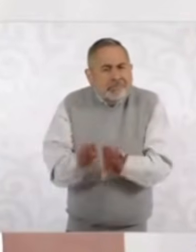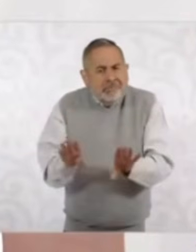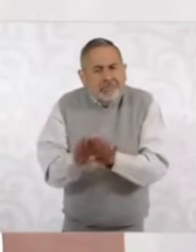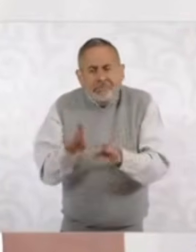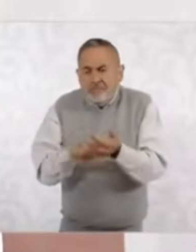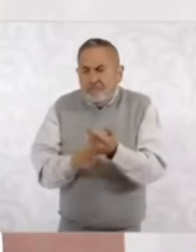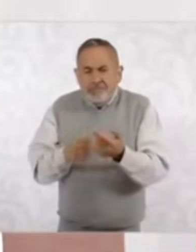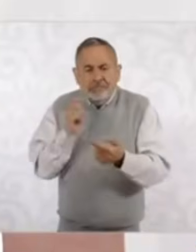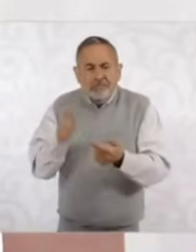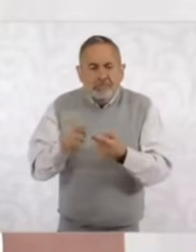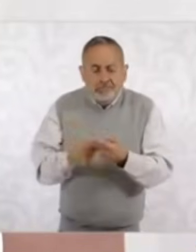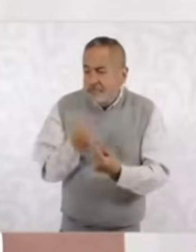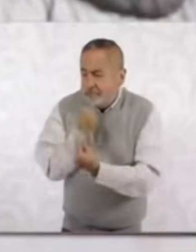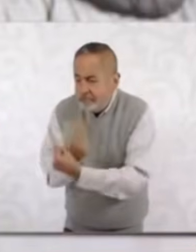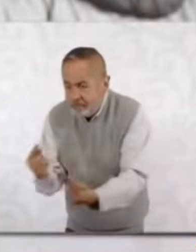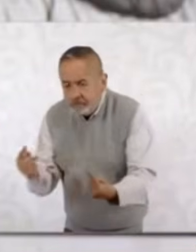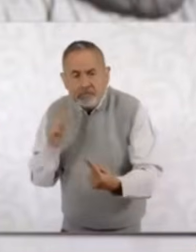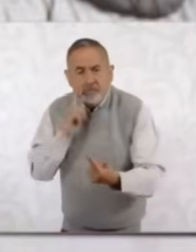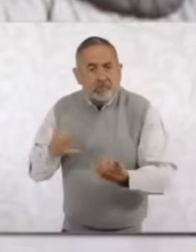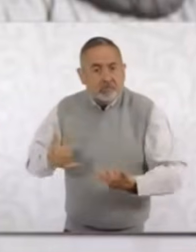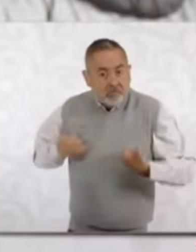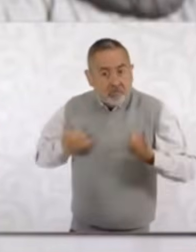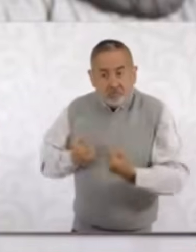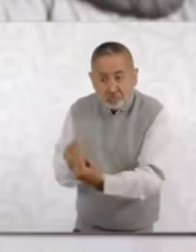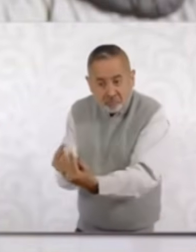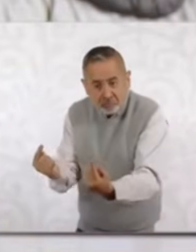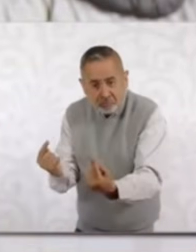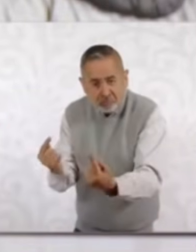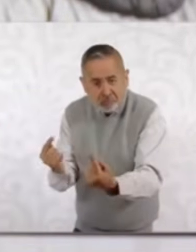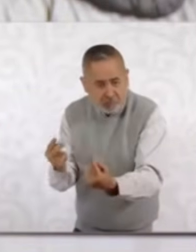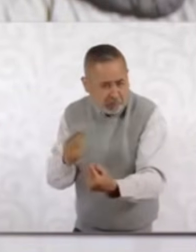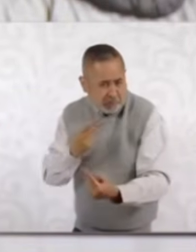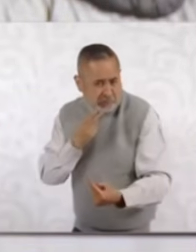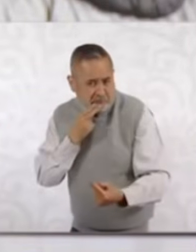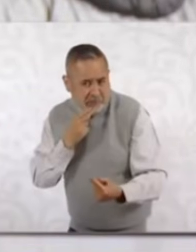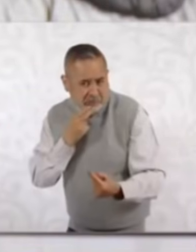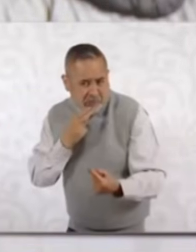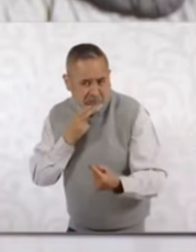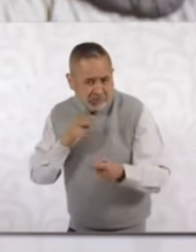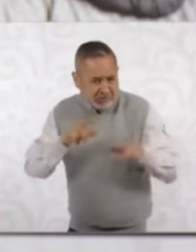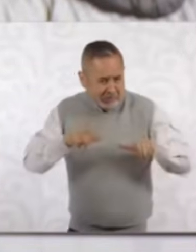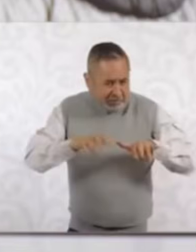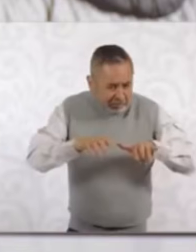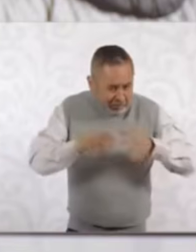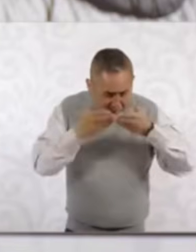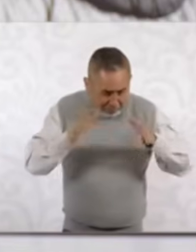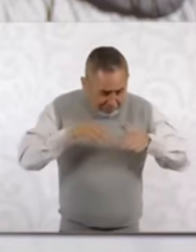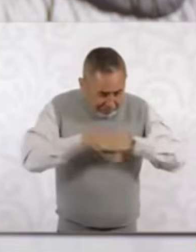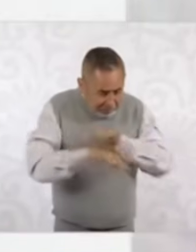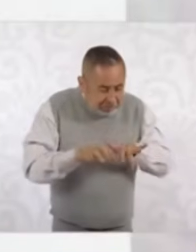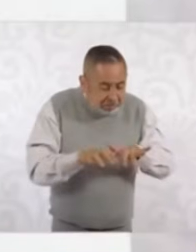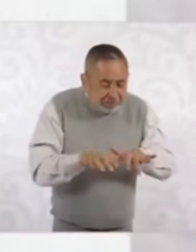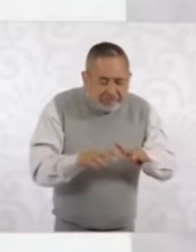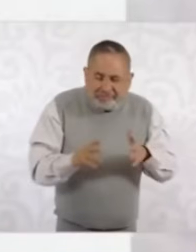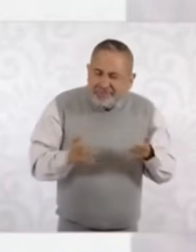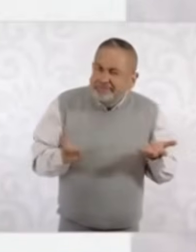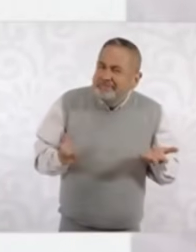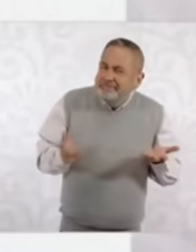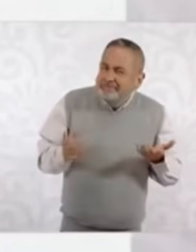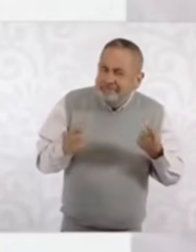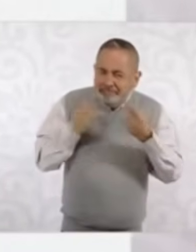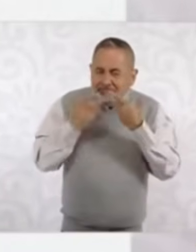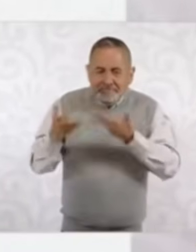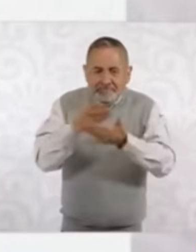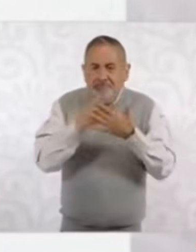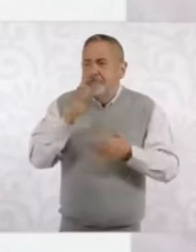en niñas, niños y jóvenes, de que se abra el debate, que se discuta, que lo discutan las